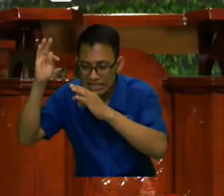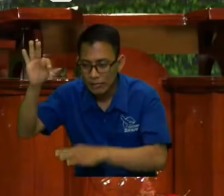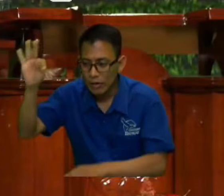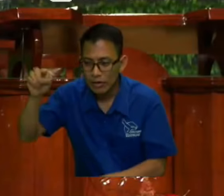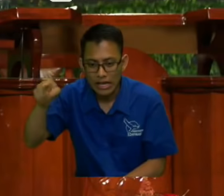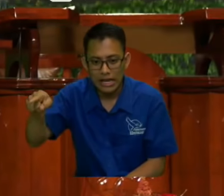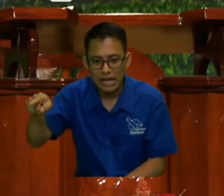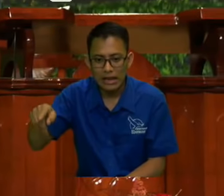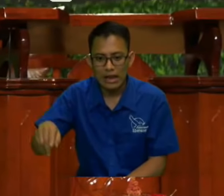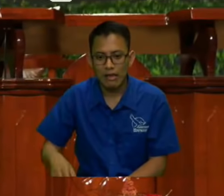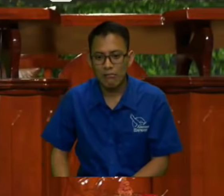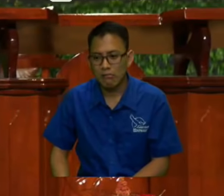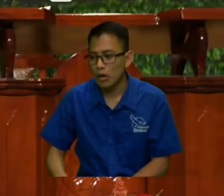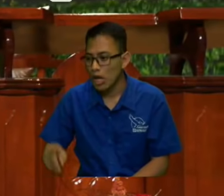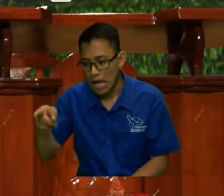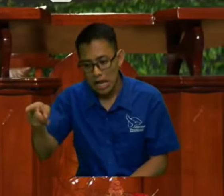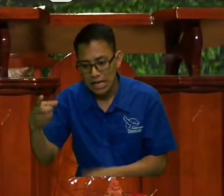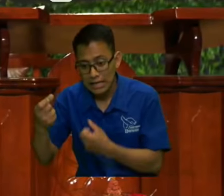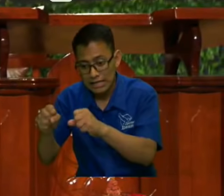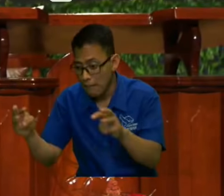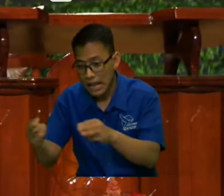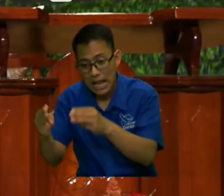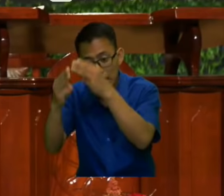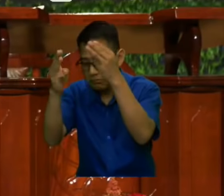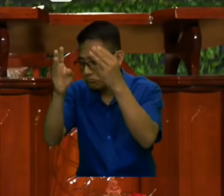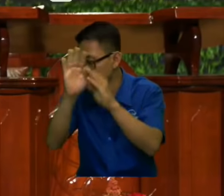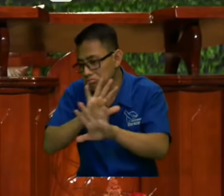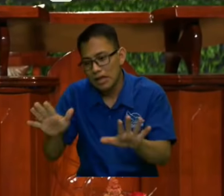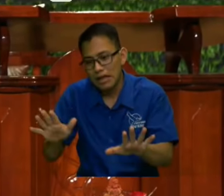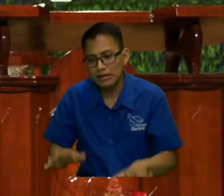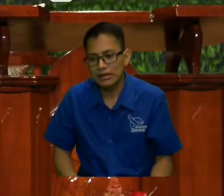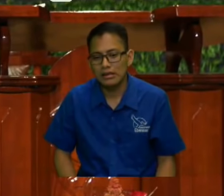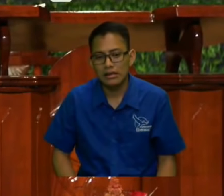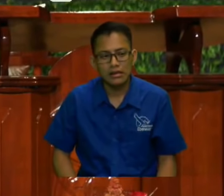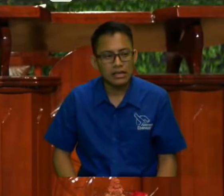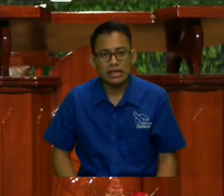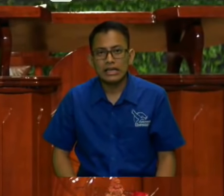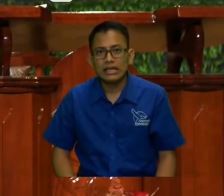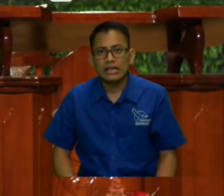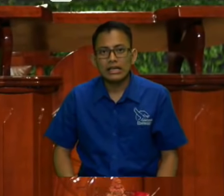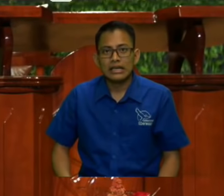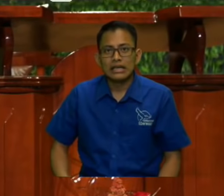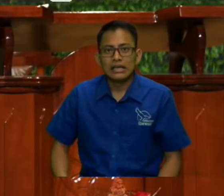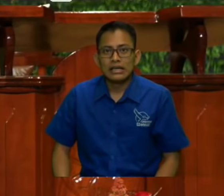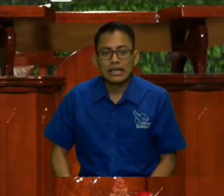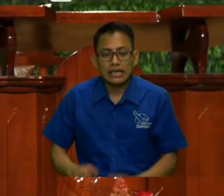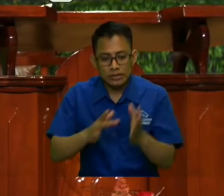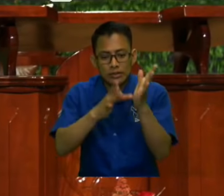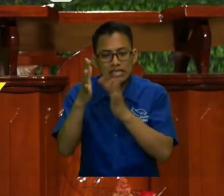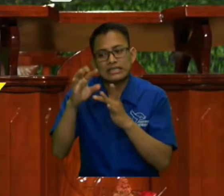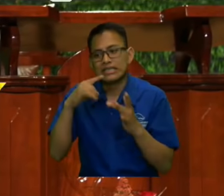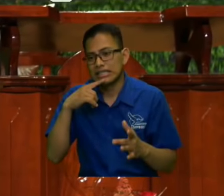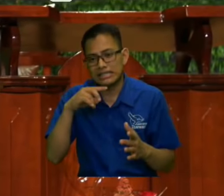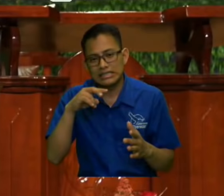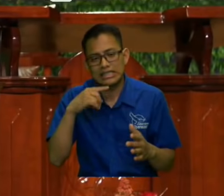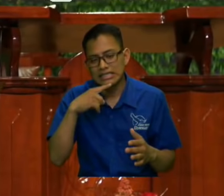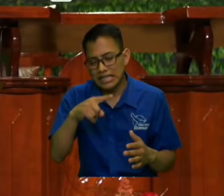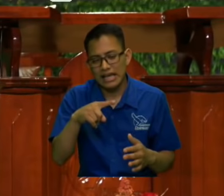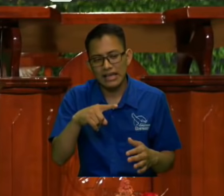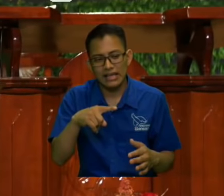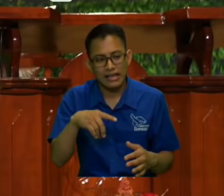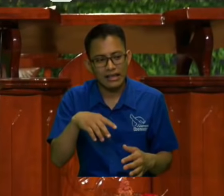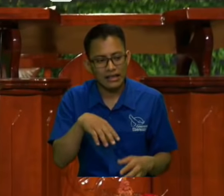Lo que Jesús le estaba diciendo es: si no me creen a mí, créanle a las obras que el Padre hace a través de mí, porque ese es el testimonio de Dios.